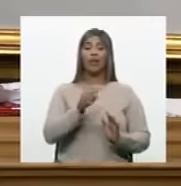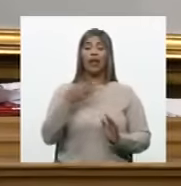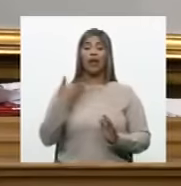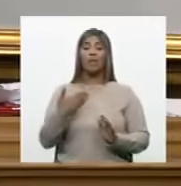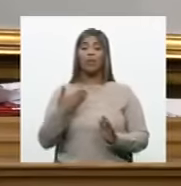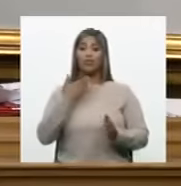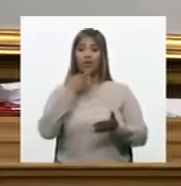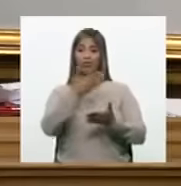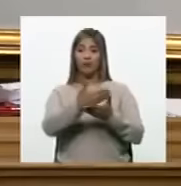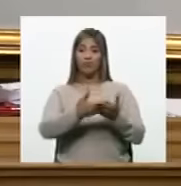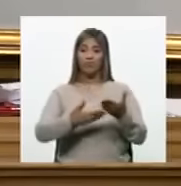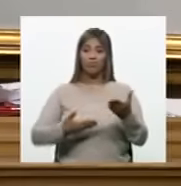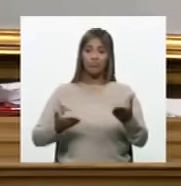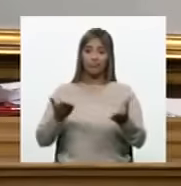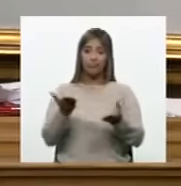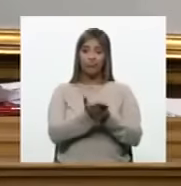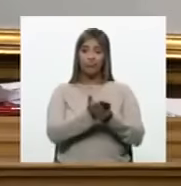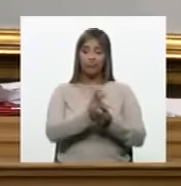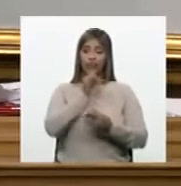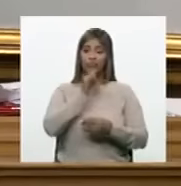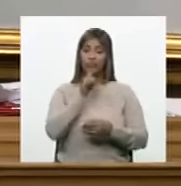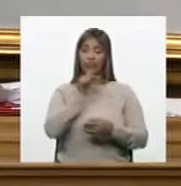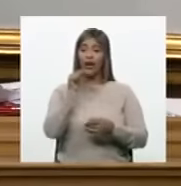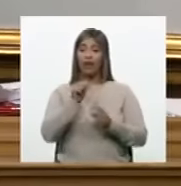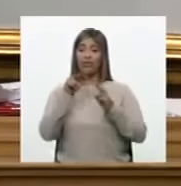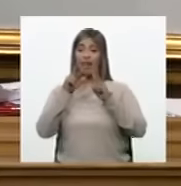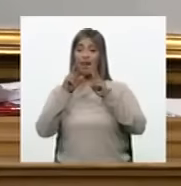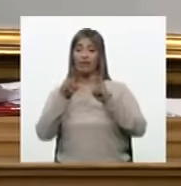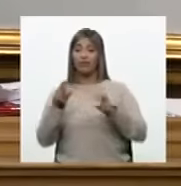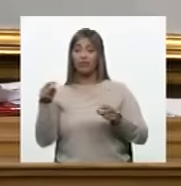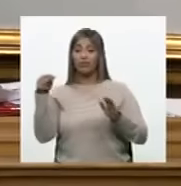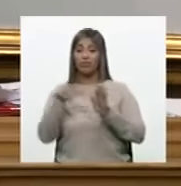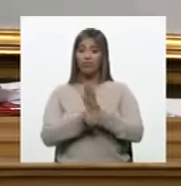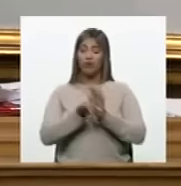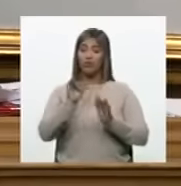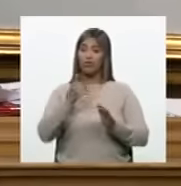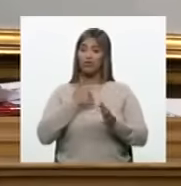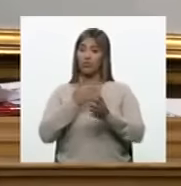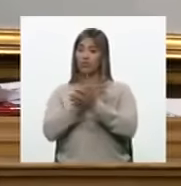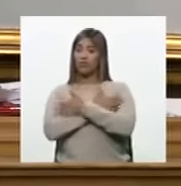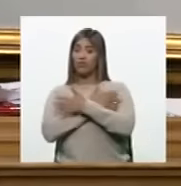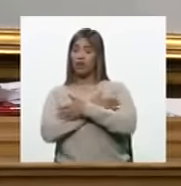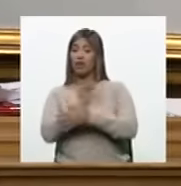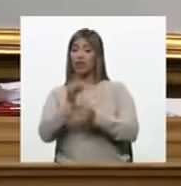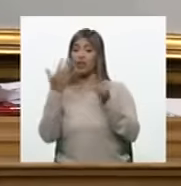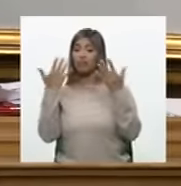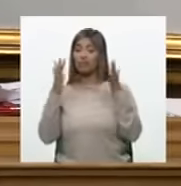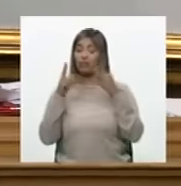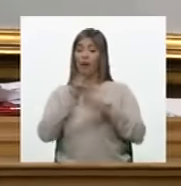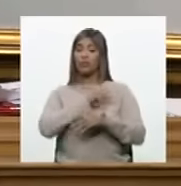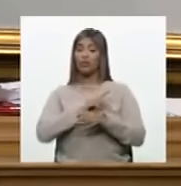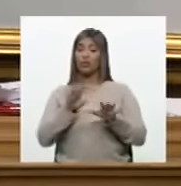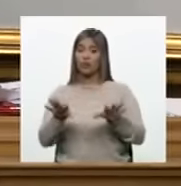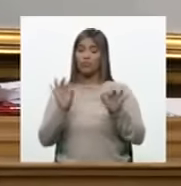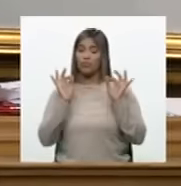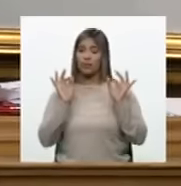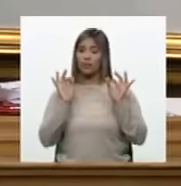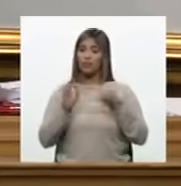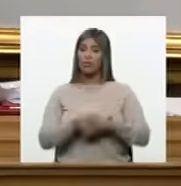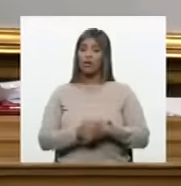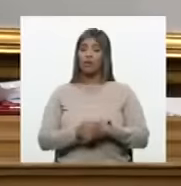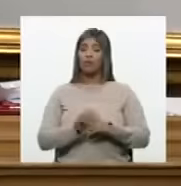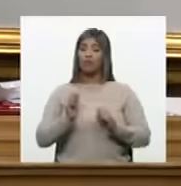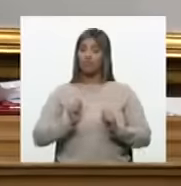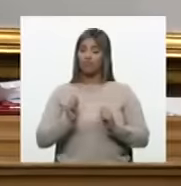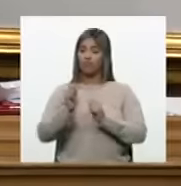este informe es que es una investigación. Y felicito y pido un aplauso para la comisión especial que se